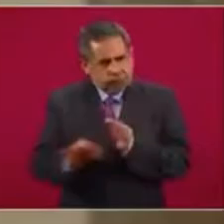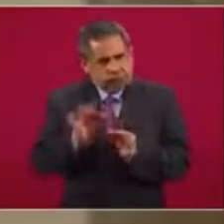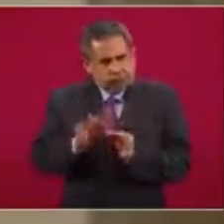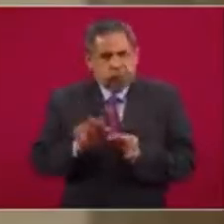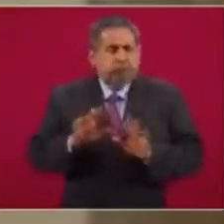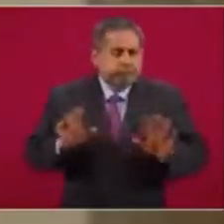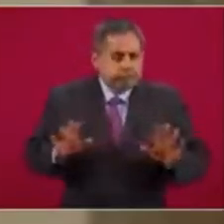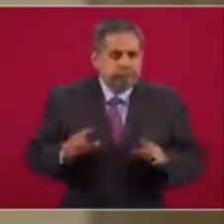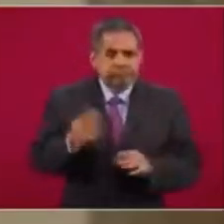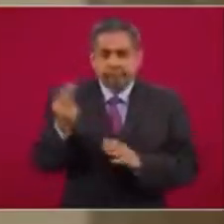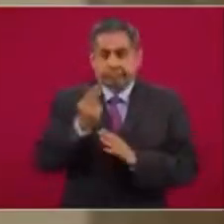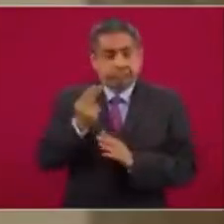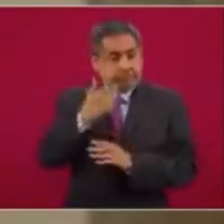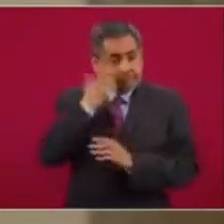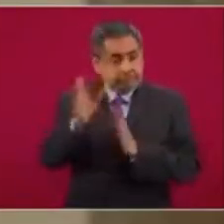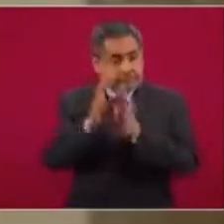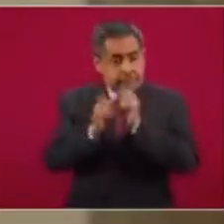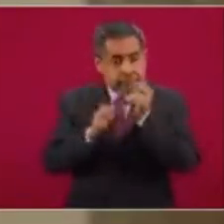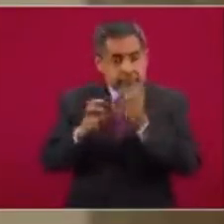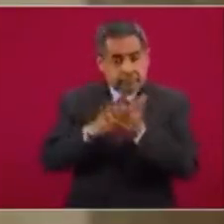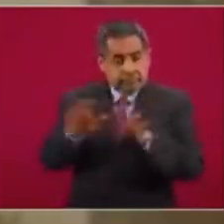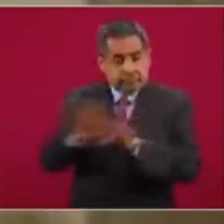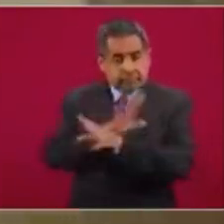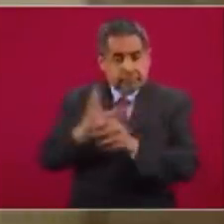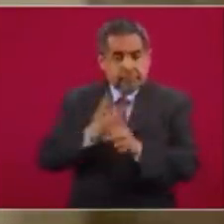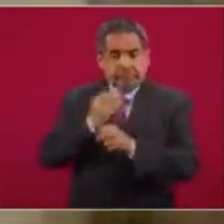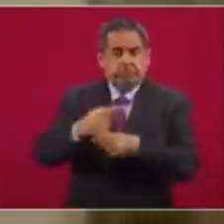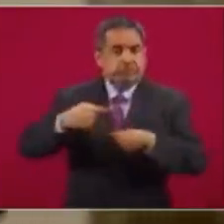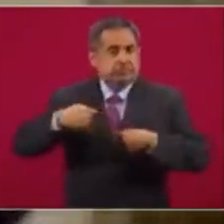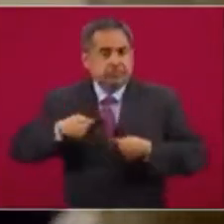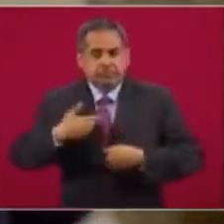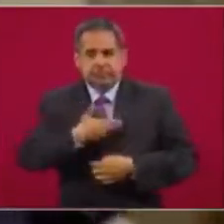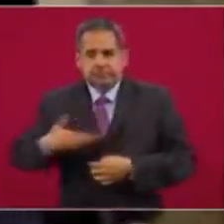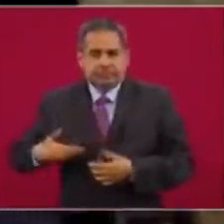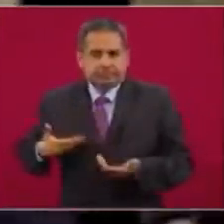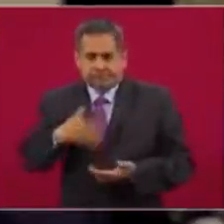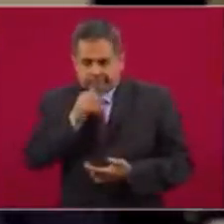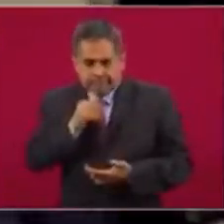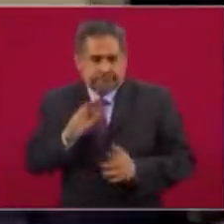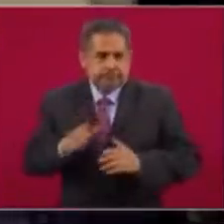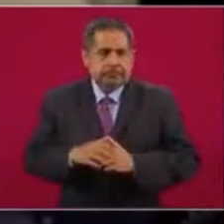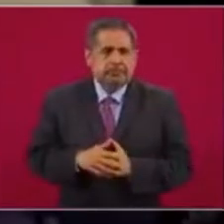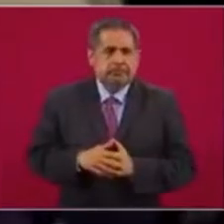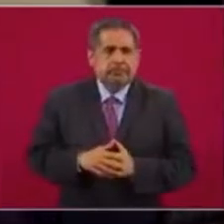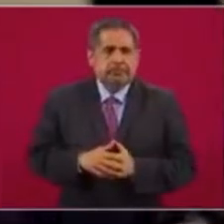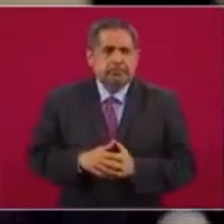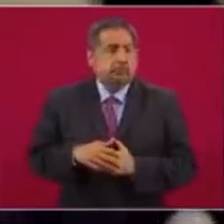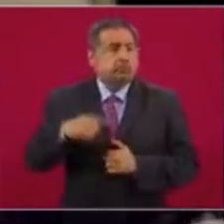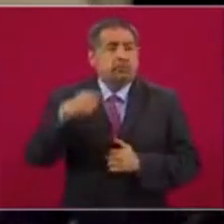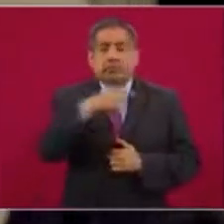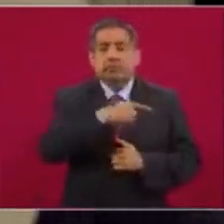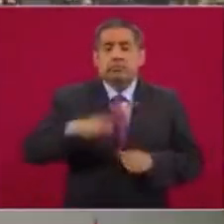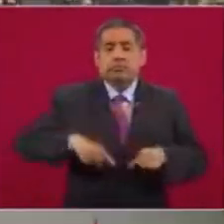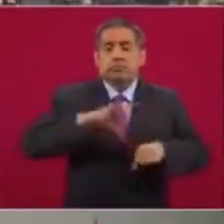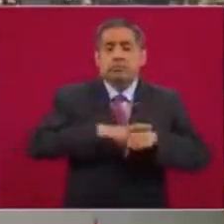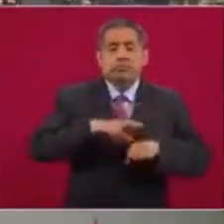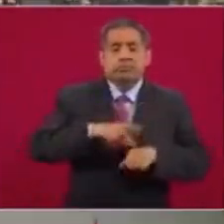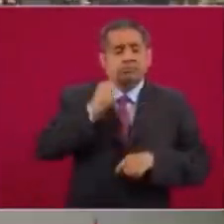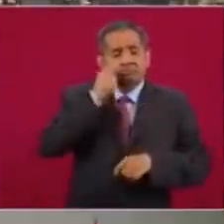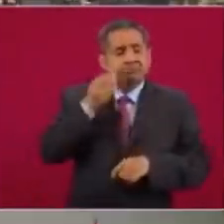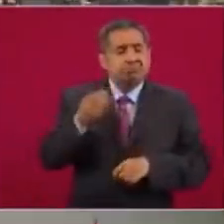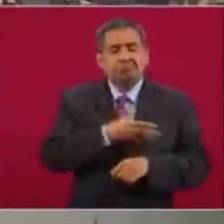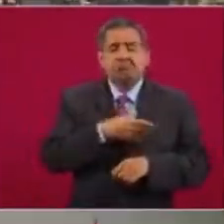caso se necesita una reforma constitucional y no le corresponde al Ejecutivo. En poco nada le importó al gobernador.